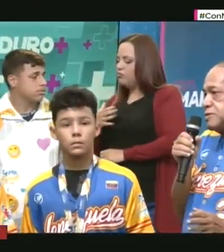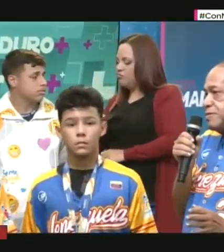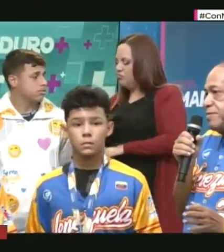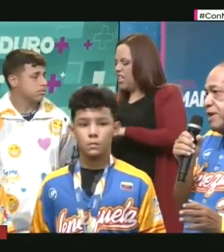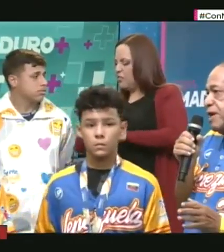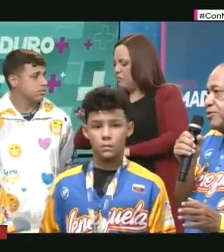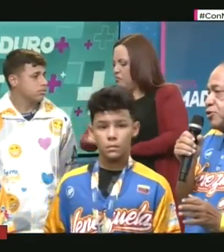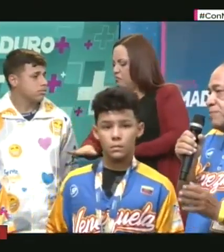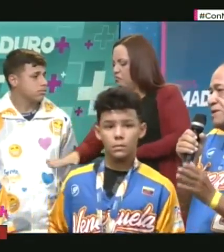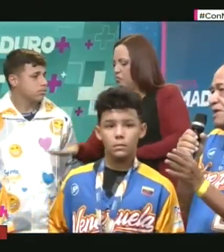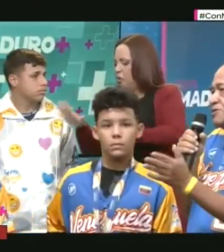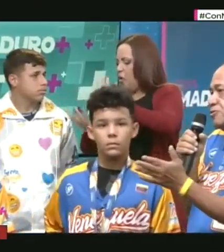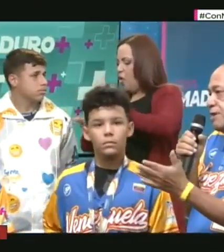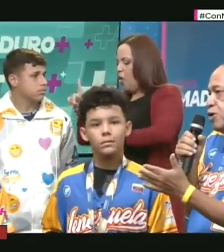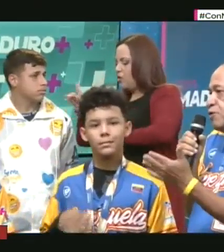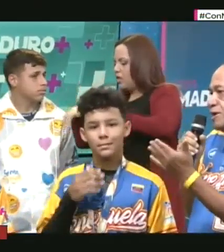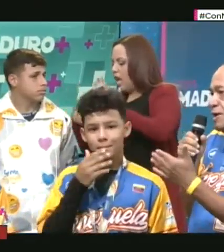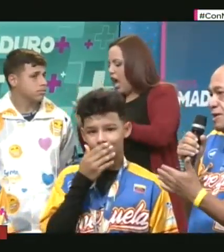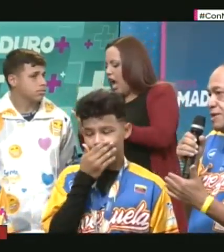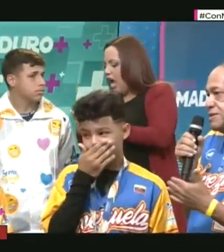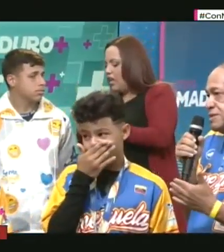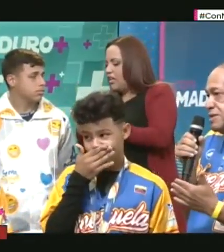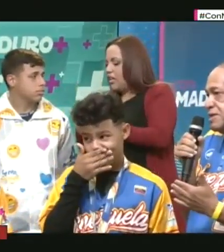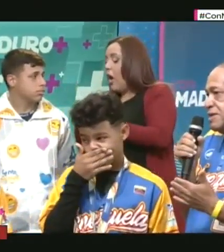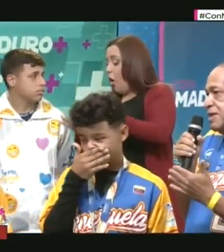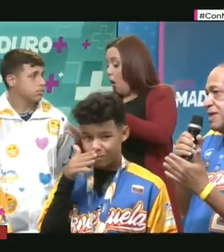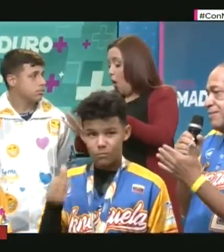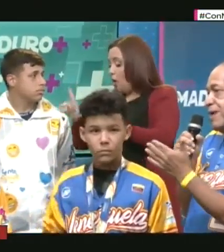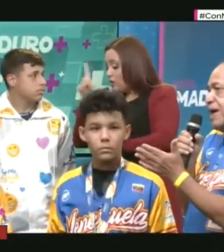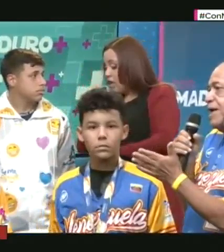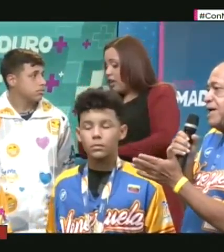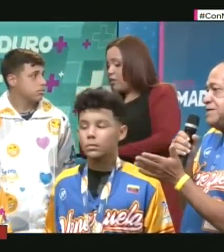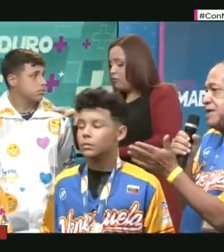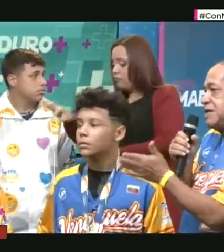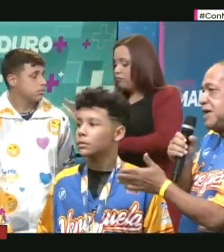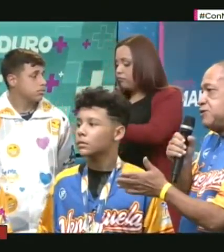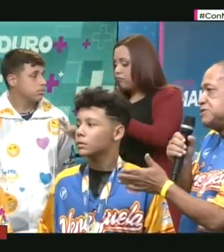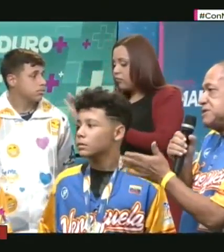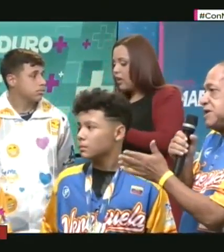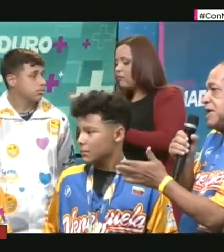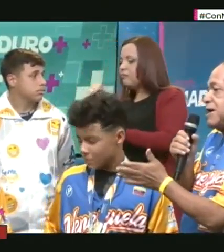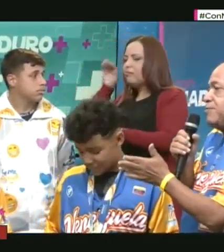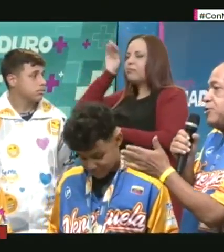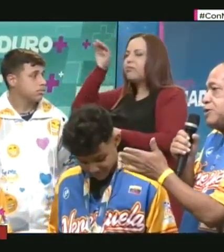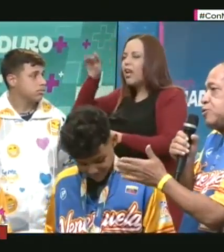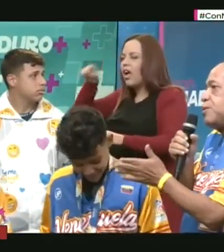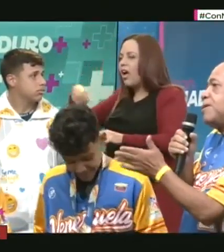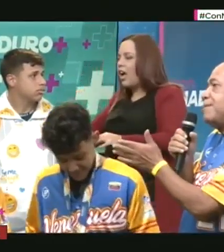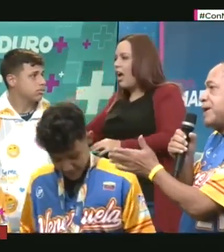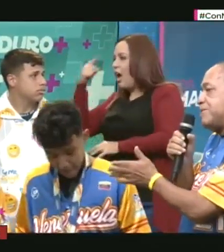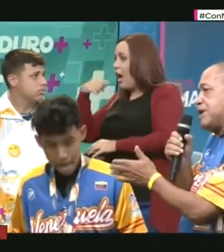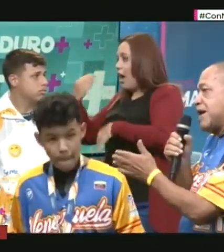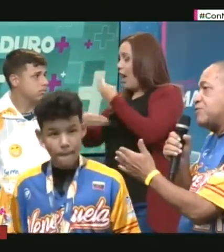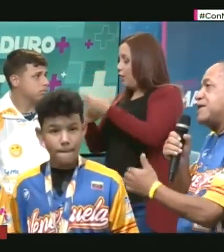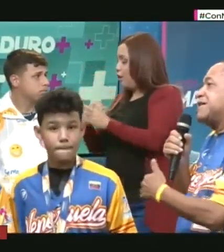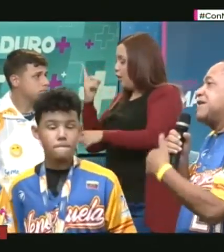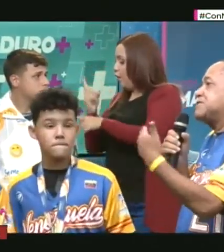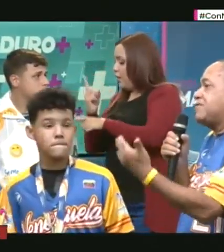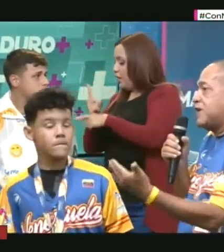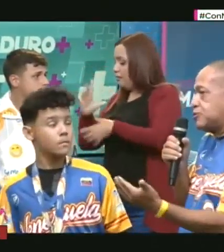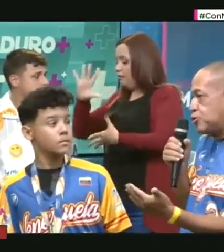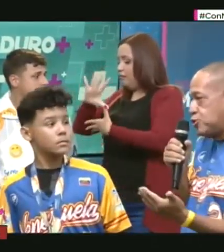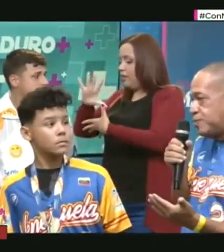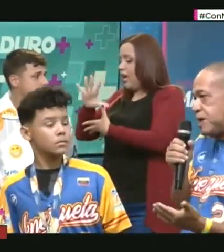años, ¿verdad? Donde preseleccionamos a los atletas para el siguiente año asistir al campeonato panamericano,